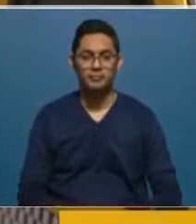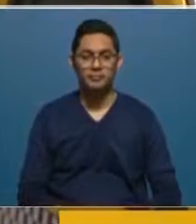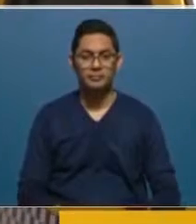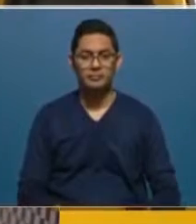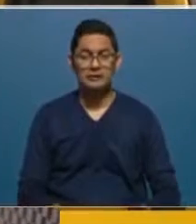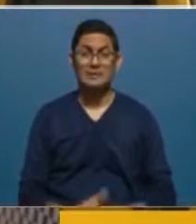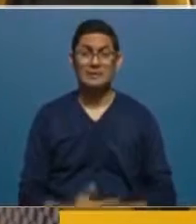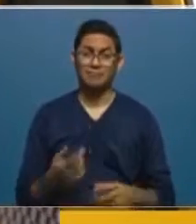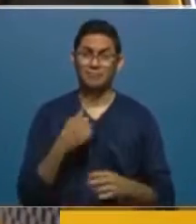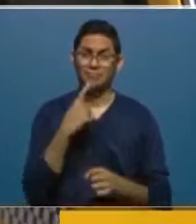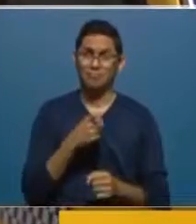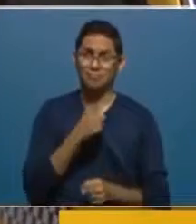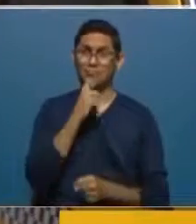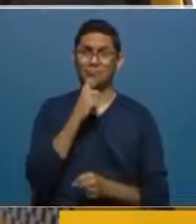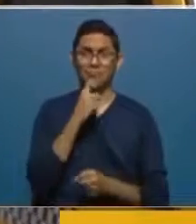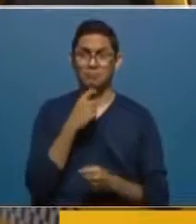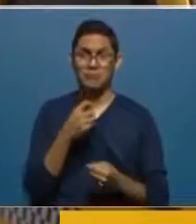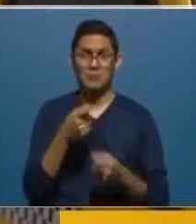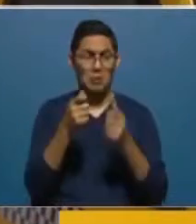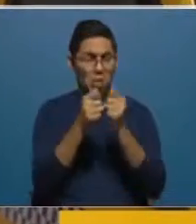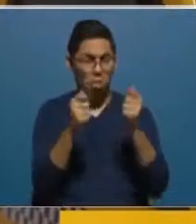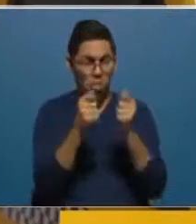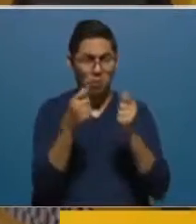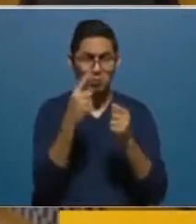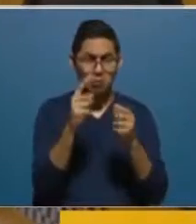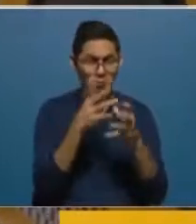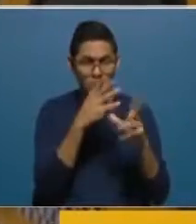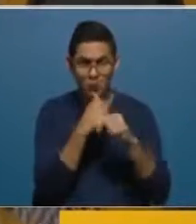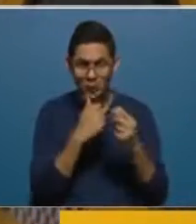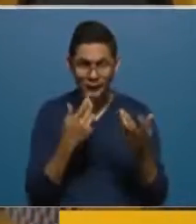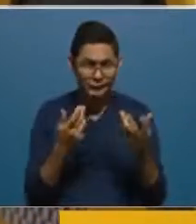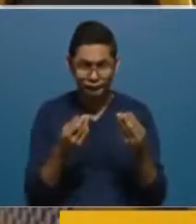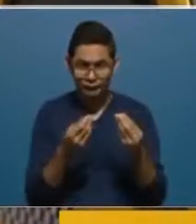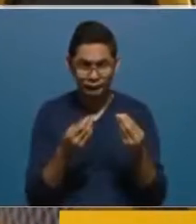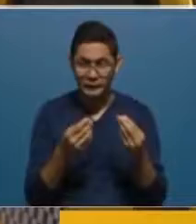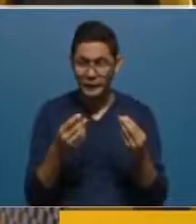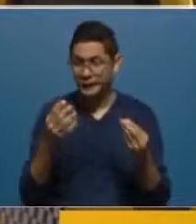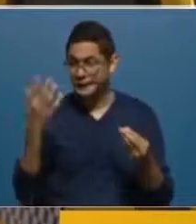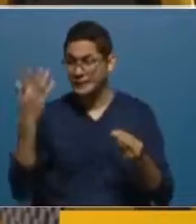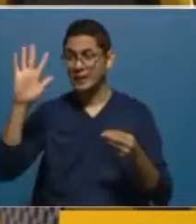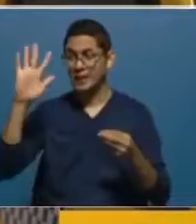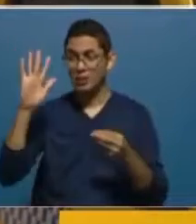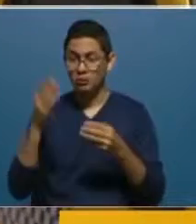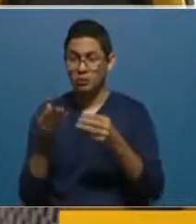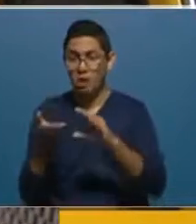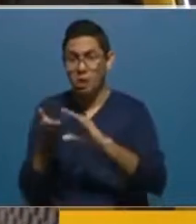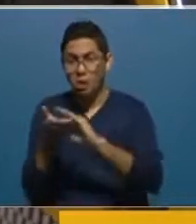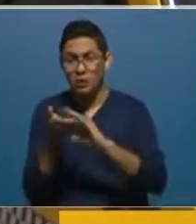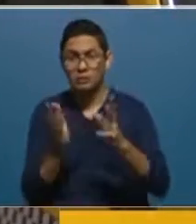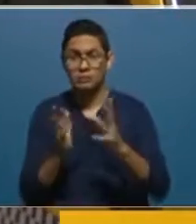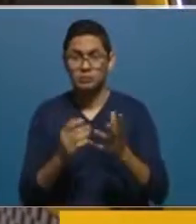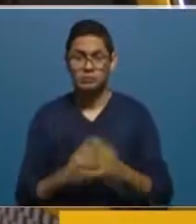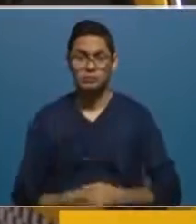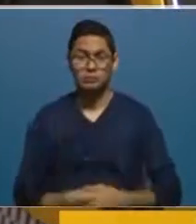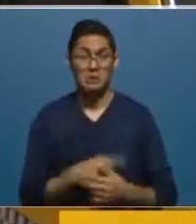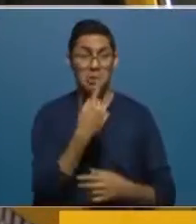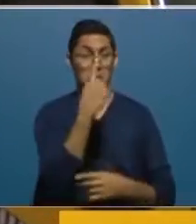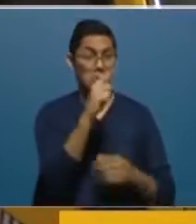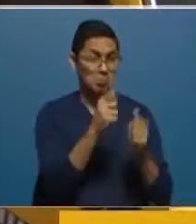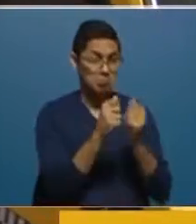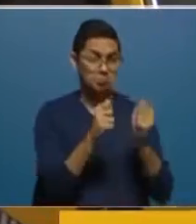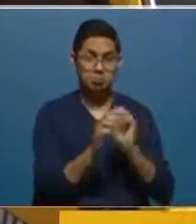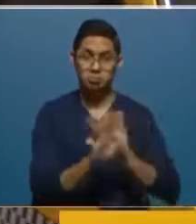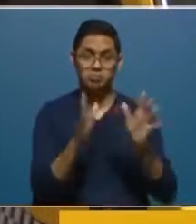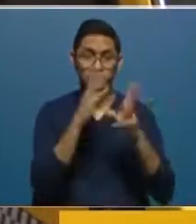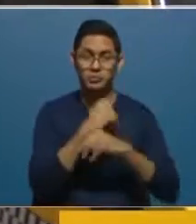Estamos pasando trabajo con esos dólares. Si están viejos, hay que meterle uno de 5. ¿No había muchos dólares tampoco? No, no se ve. Entonces las